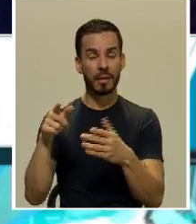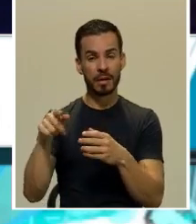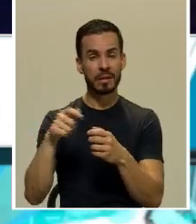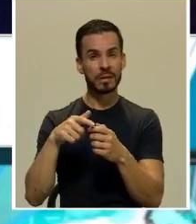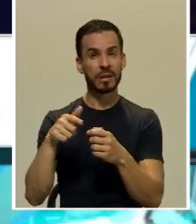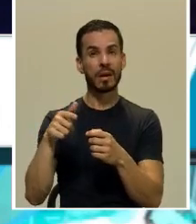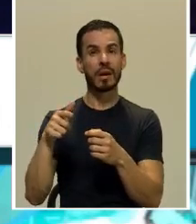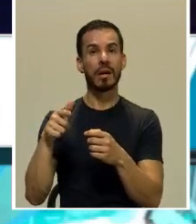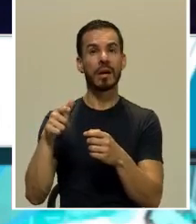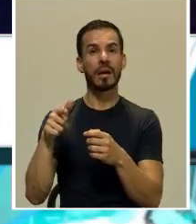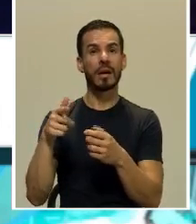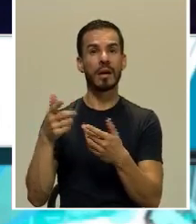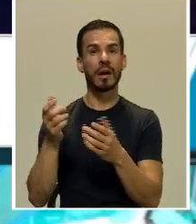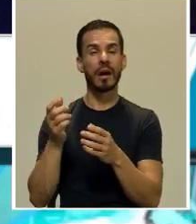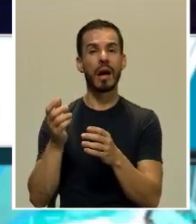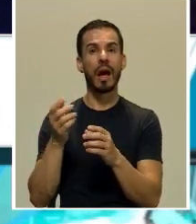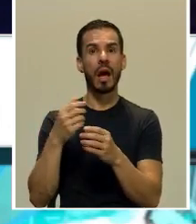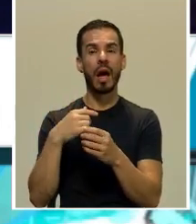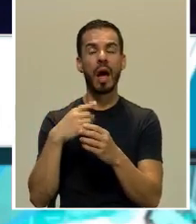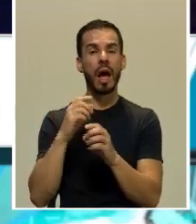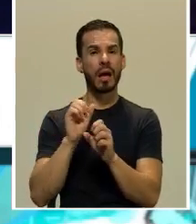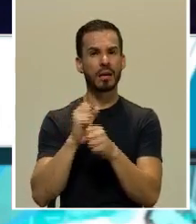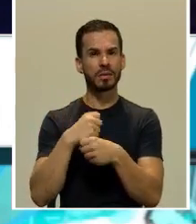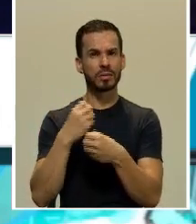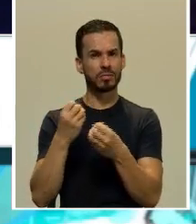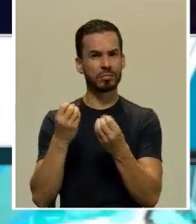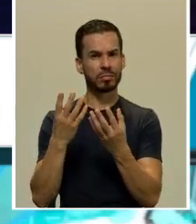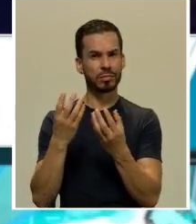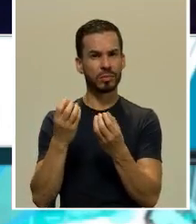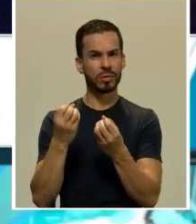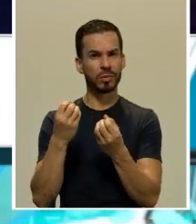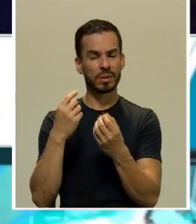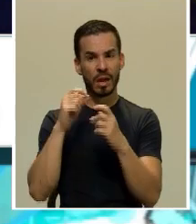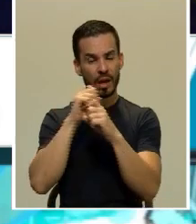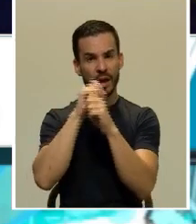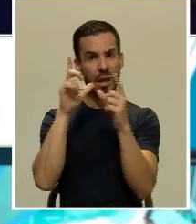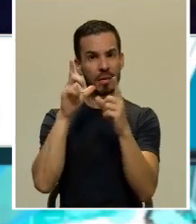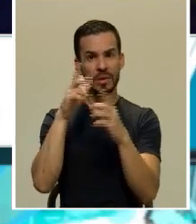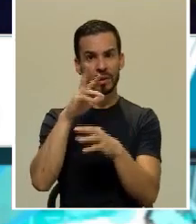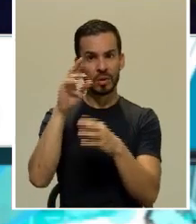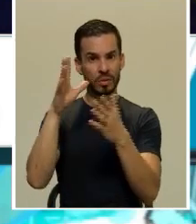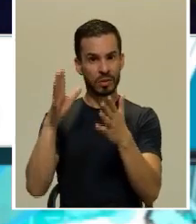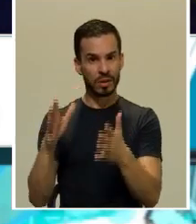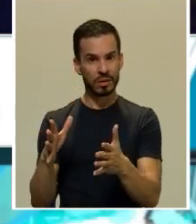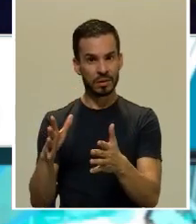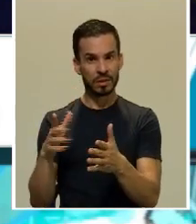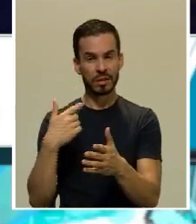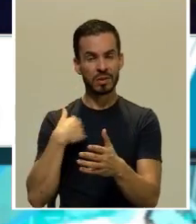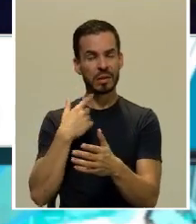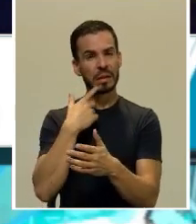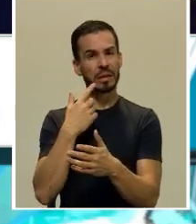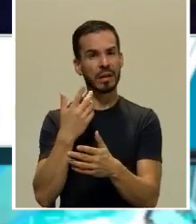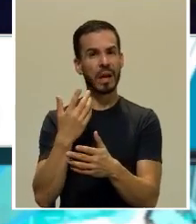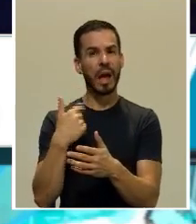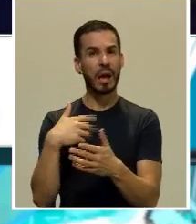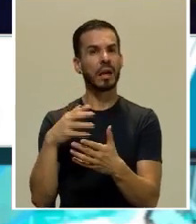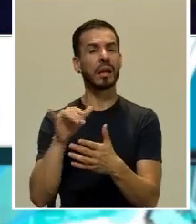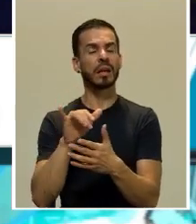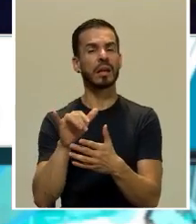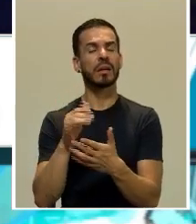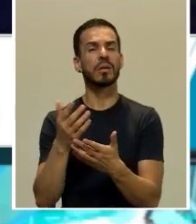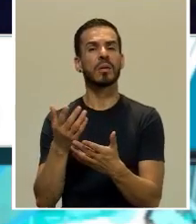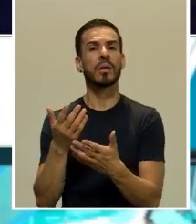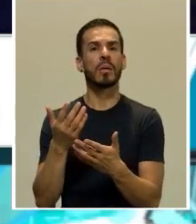es un metro que ha despertado muchísima admiración entre los costarricenses. Yo diría que